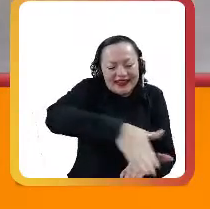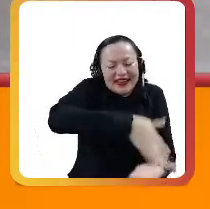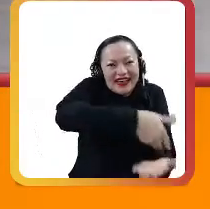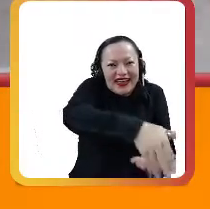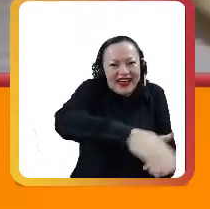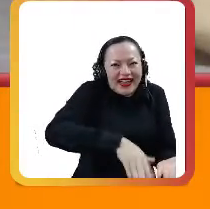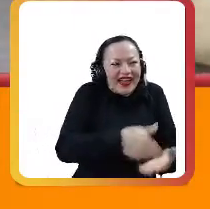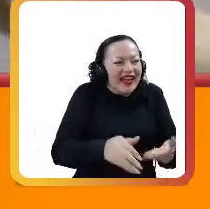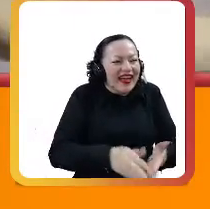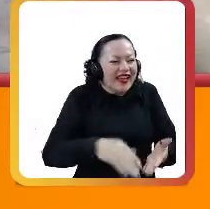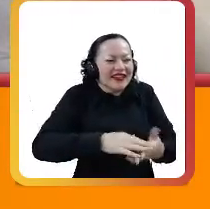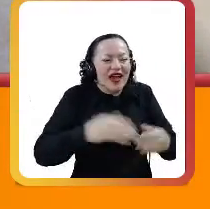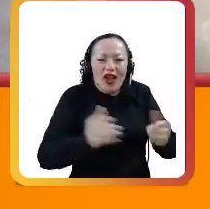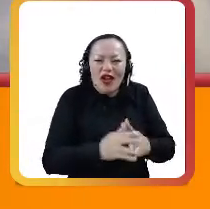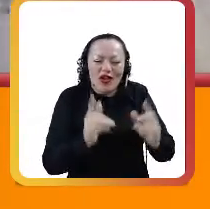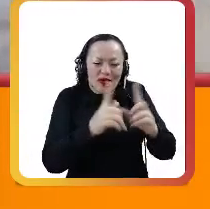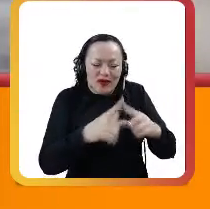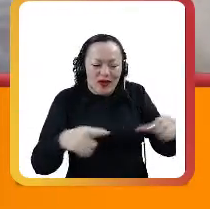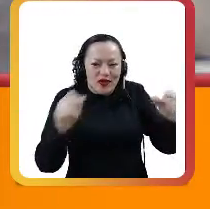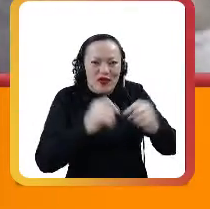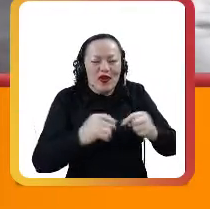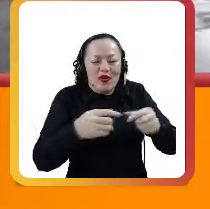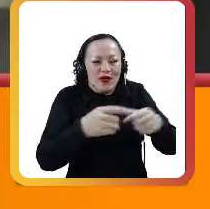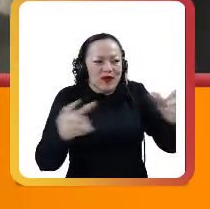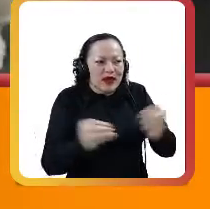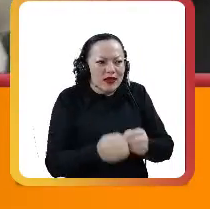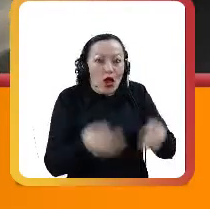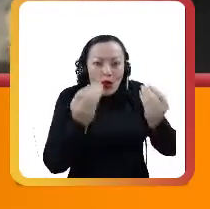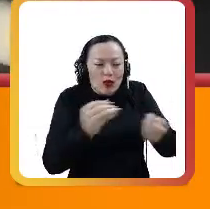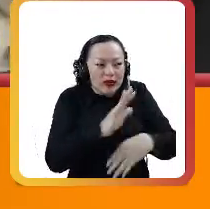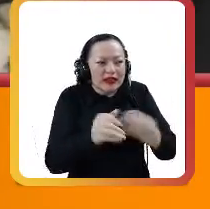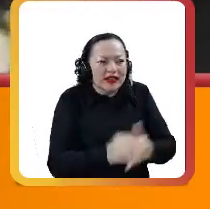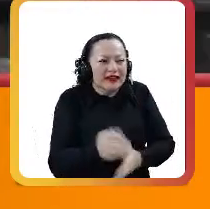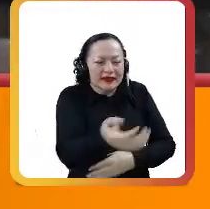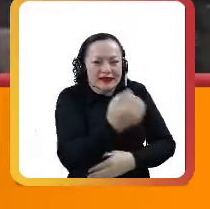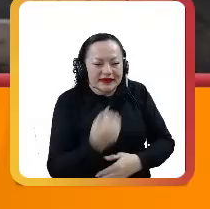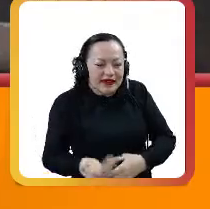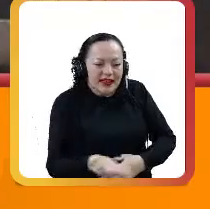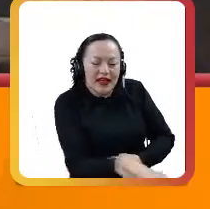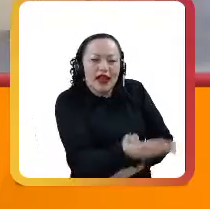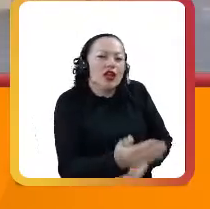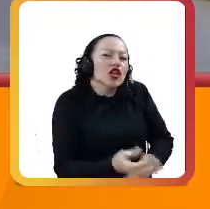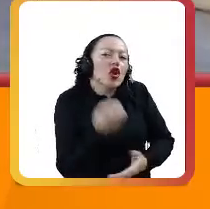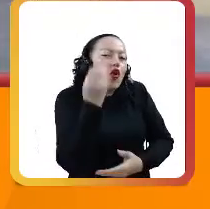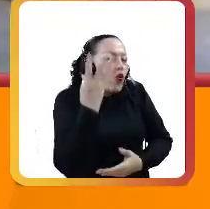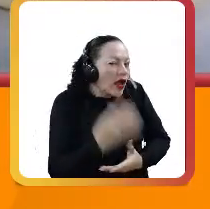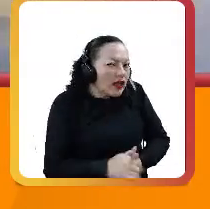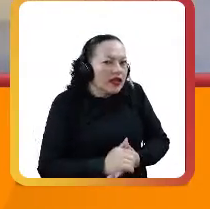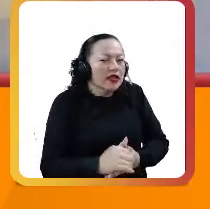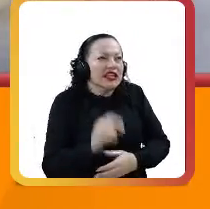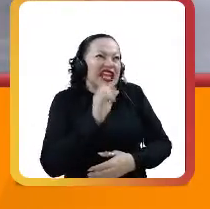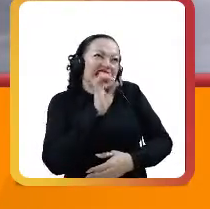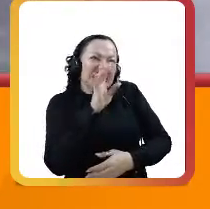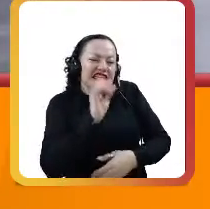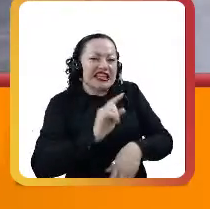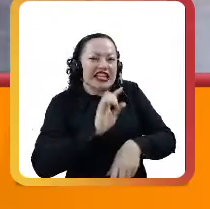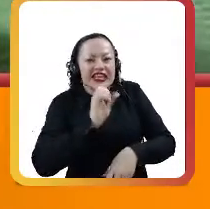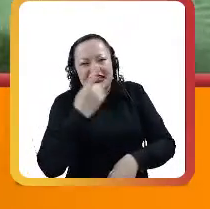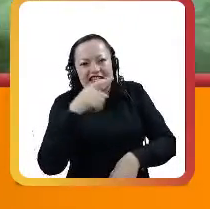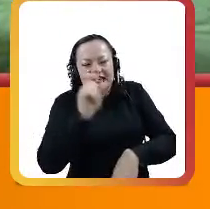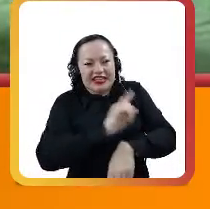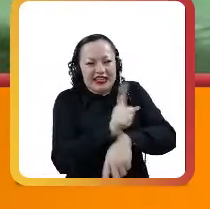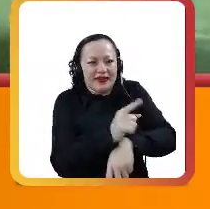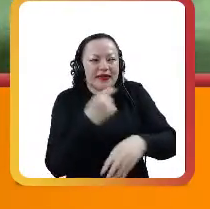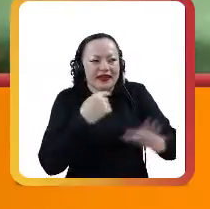media luna o de bastones. Cuando ya la bandeja esté llena, la vamos a llevar al horno por exactamente de 15 a 16 minutos. Y van a salir algo